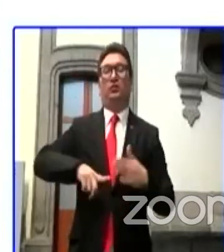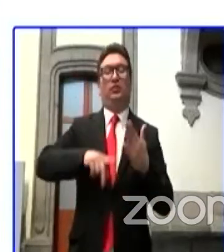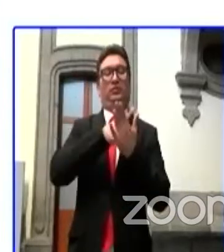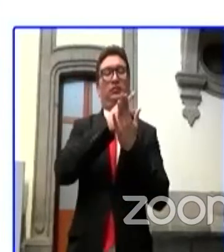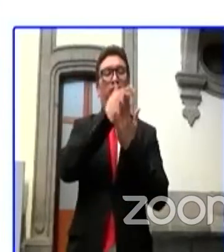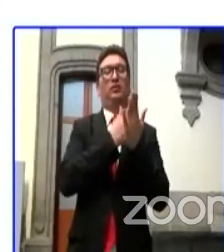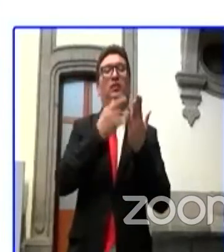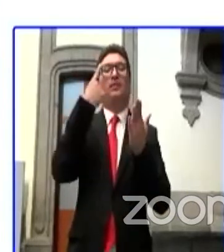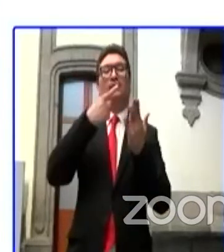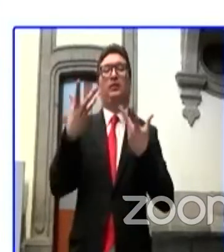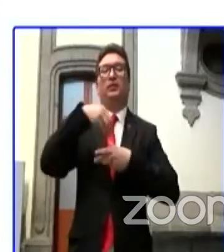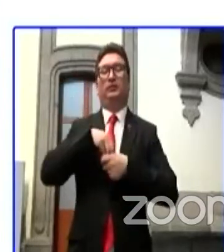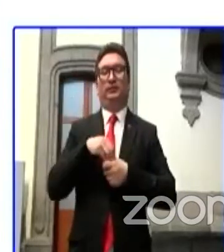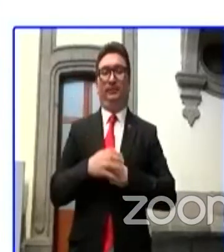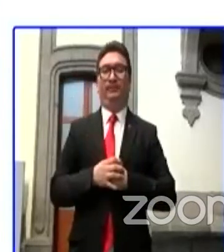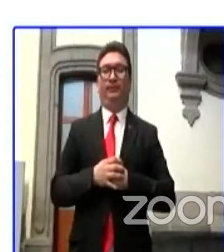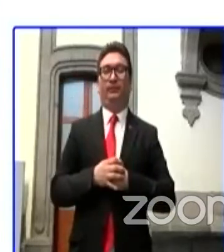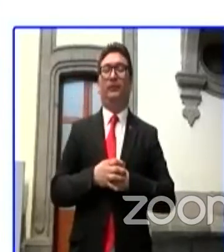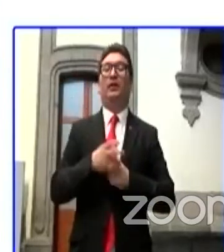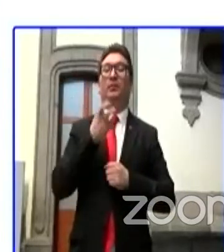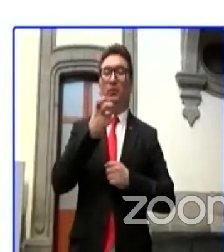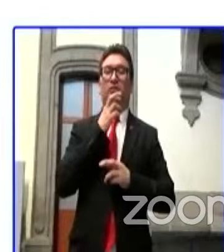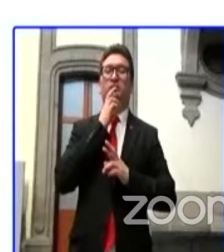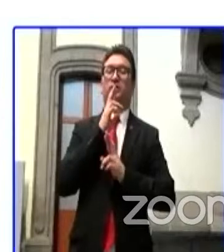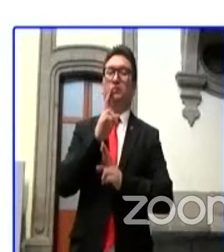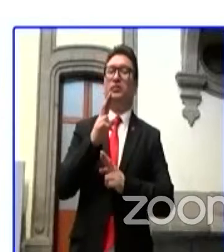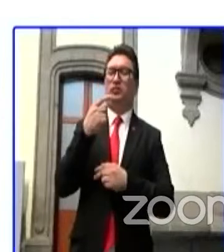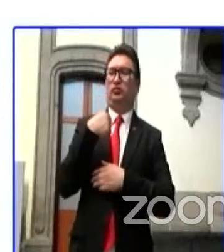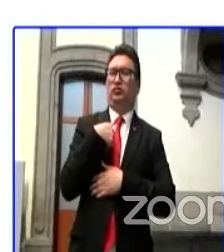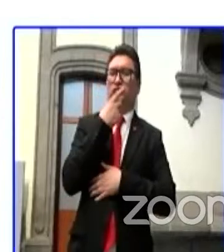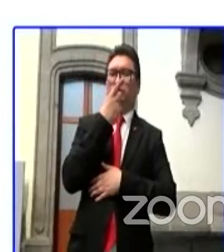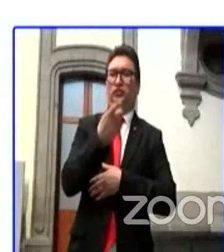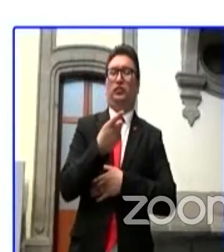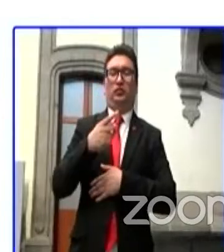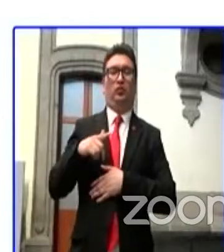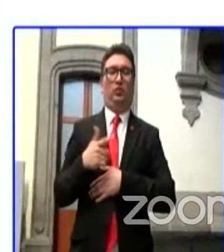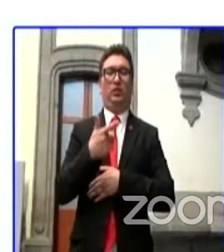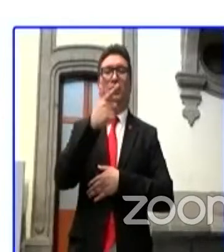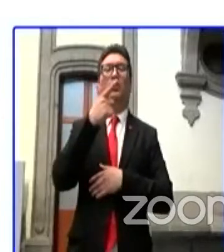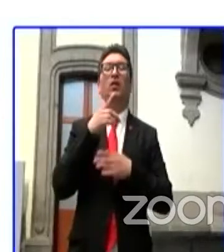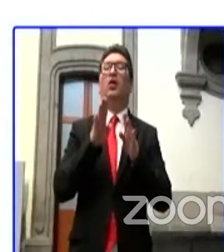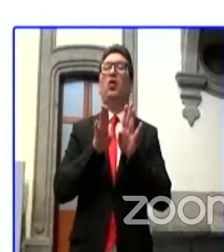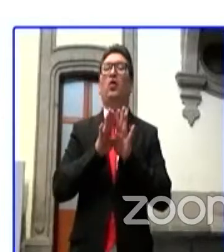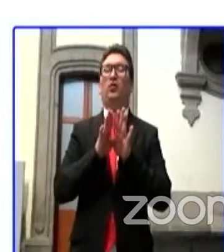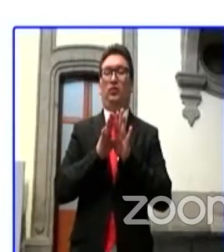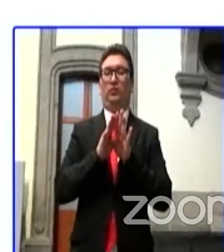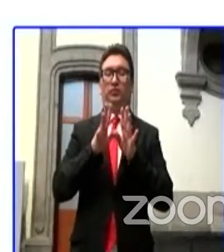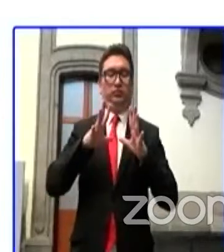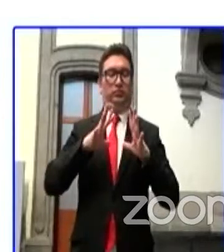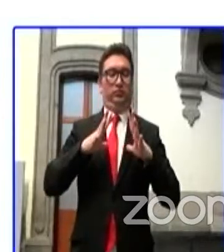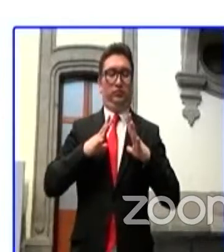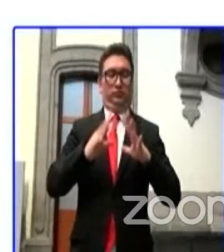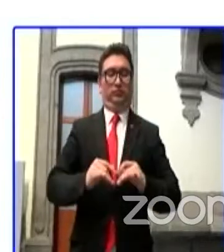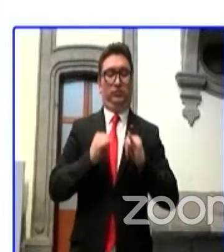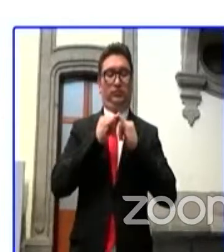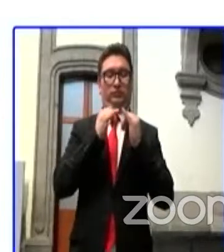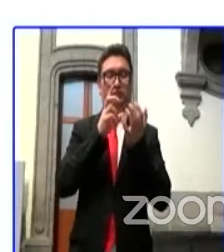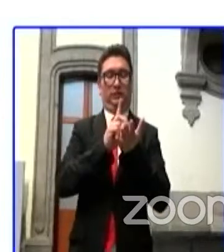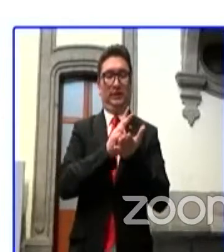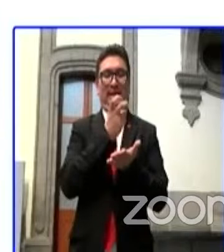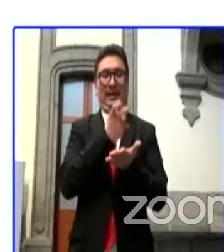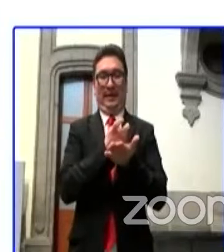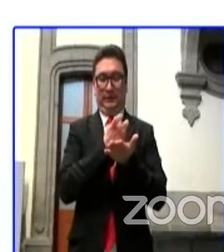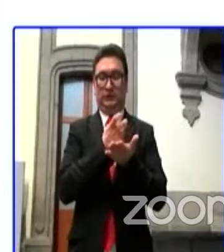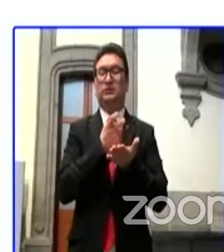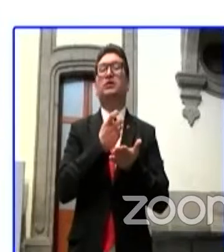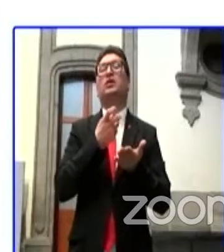Entonces, a respuesta a tu pregunta, Memo, yo diría que en Guanajuato, pues la propia creación del instituto como tal nos da la